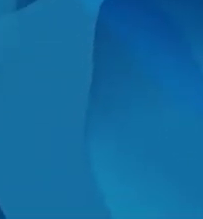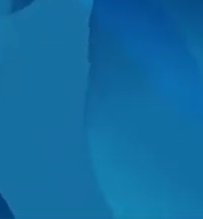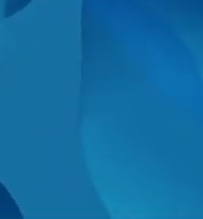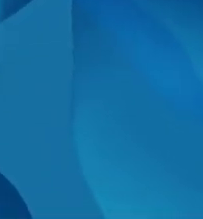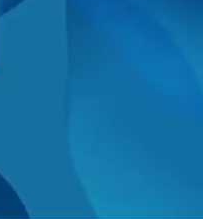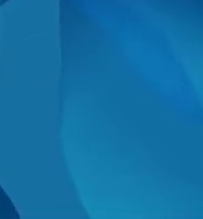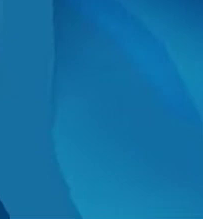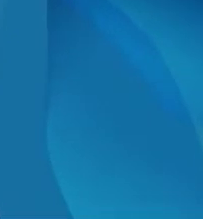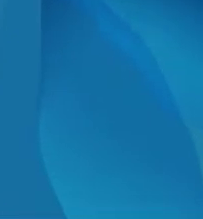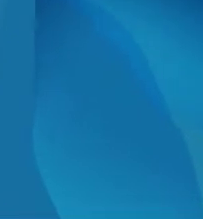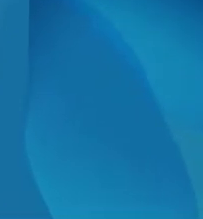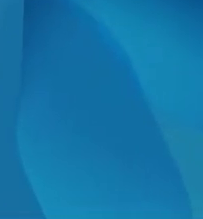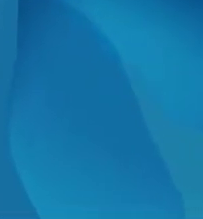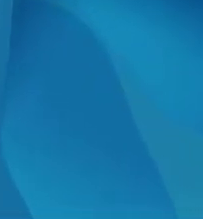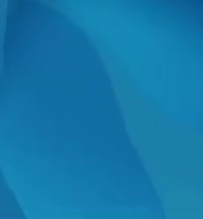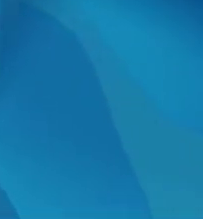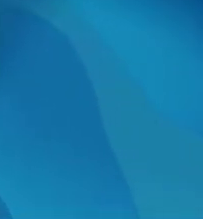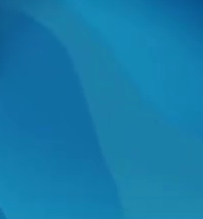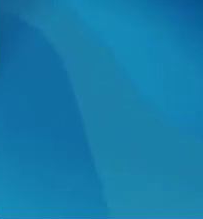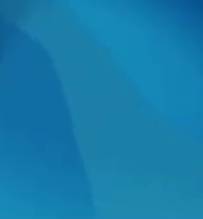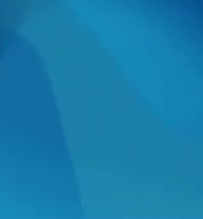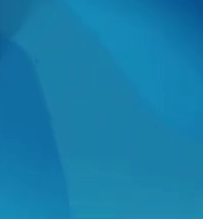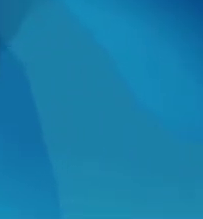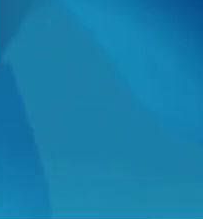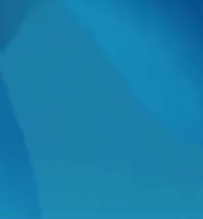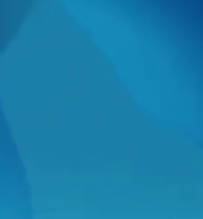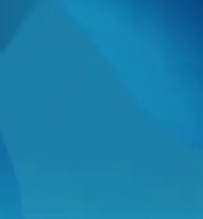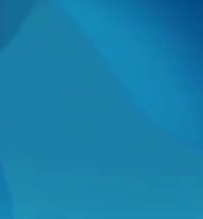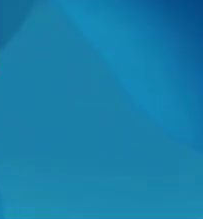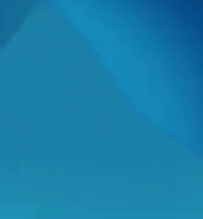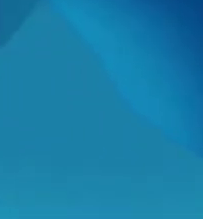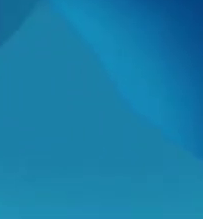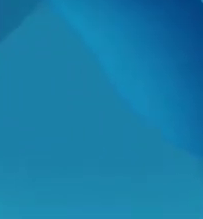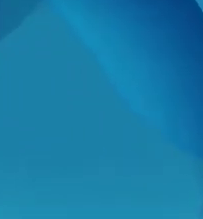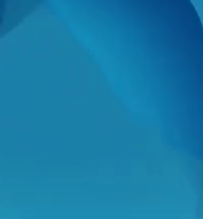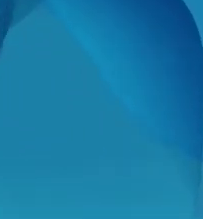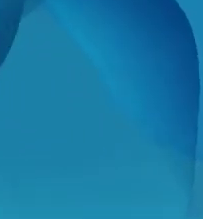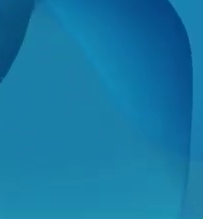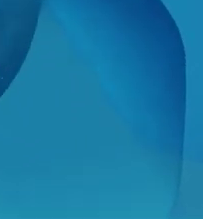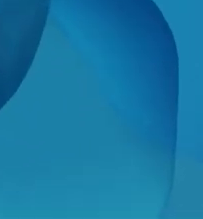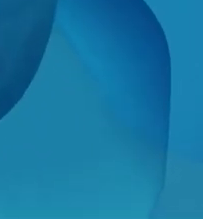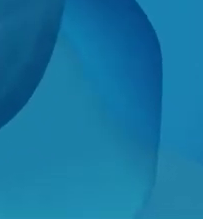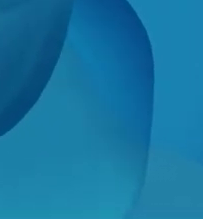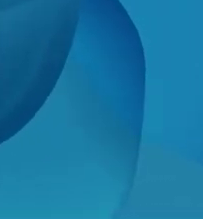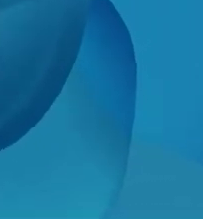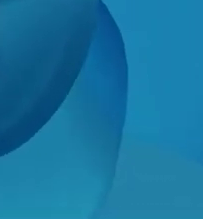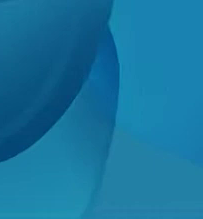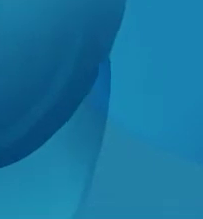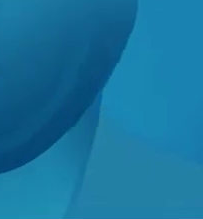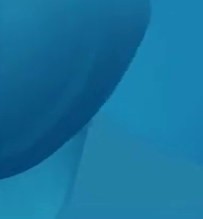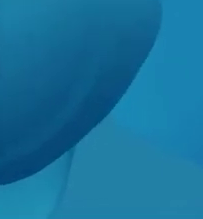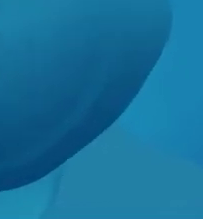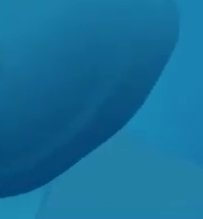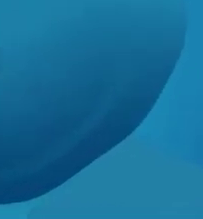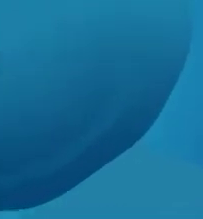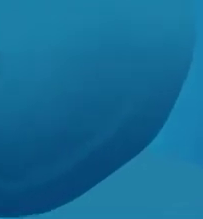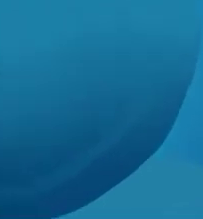ajacatlocolini tonaltzintli, y cuitlapan opeu nesnemi metzli. Yaika sanseca